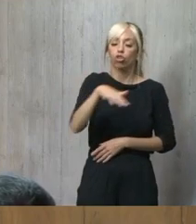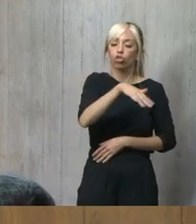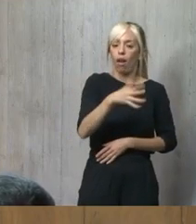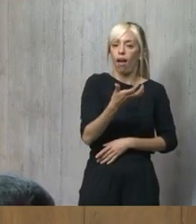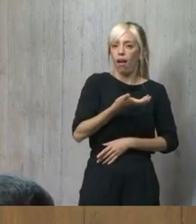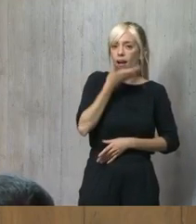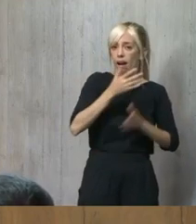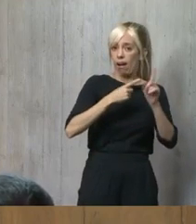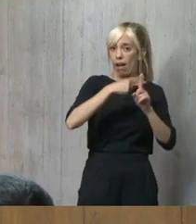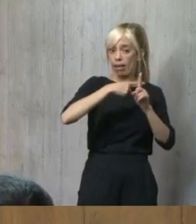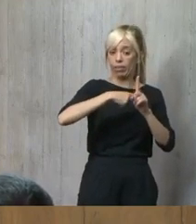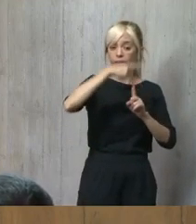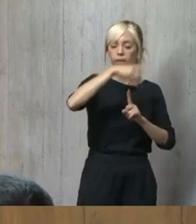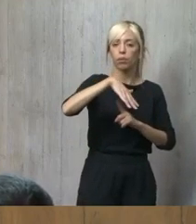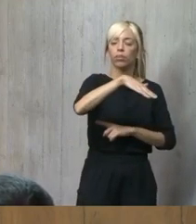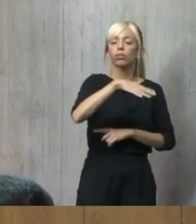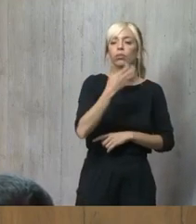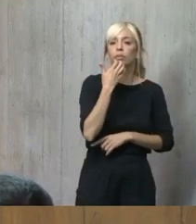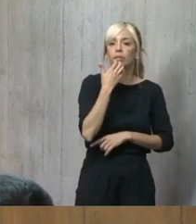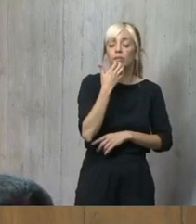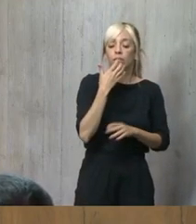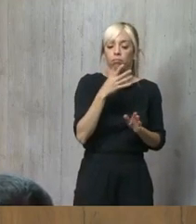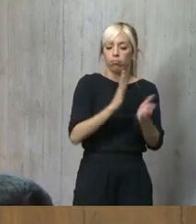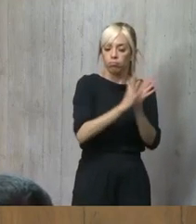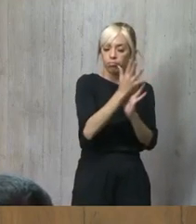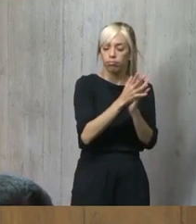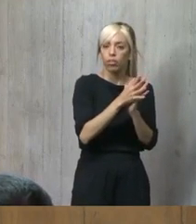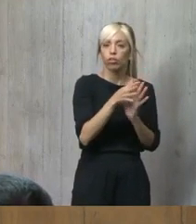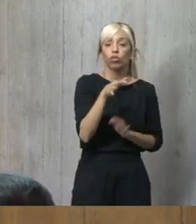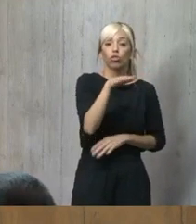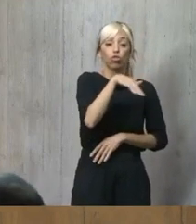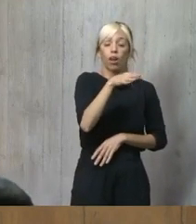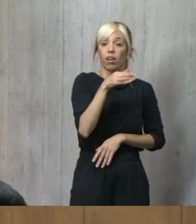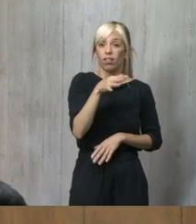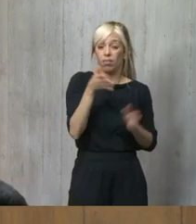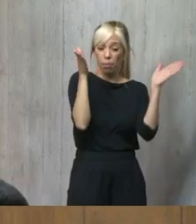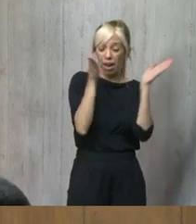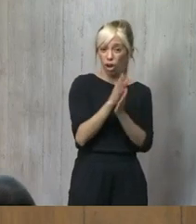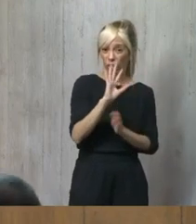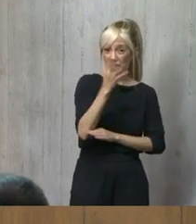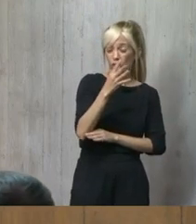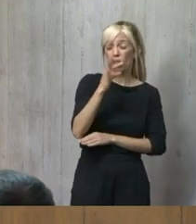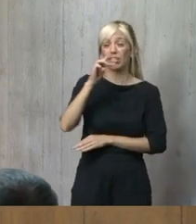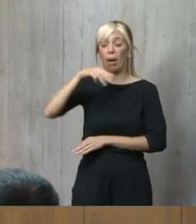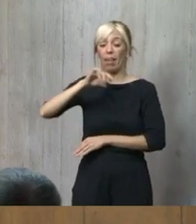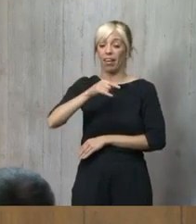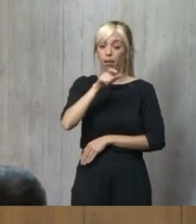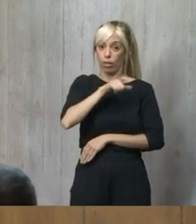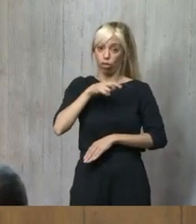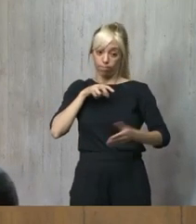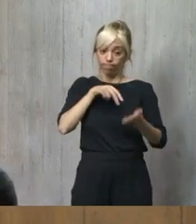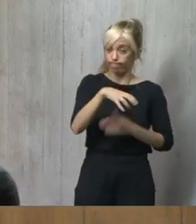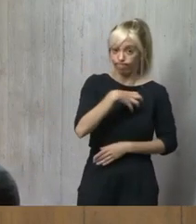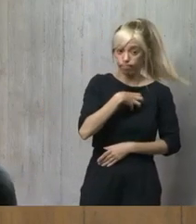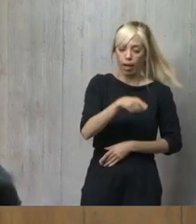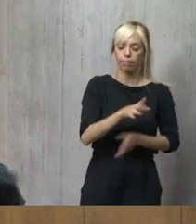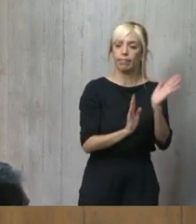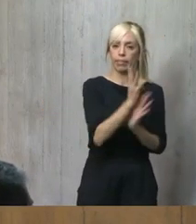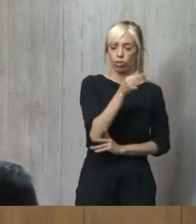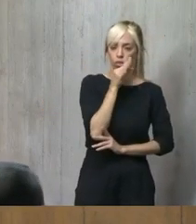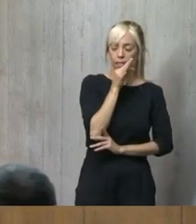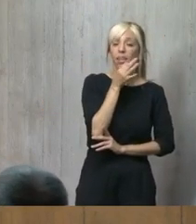todo, seguía manteniendo esos puntos calientes en zonas inaccesibles del Barranco del Cedro y de Tamadaye. Teníamos reproducciones,